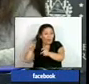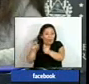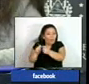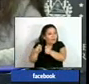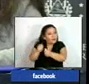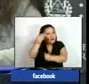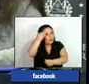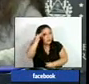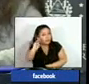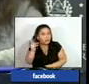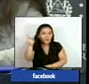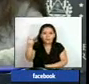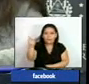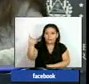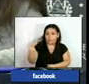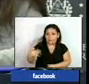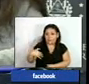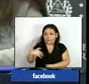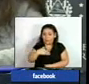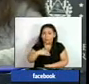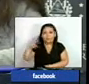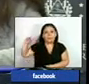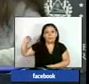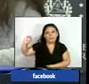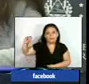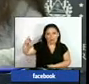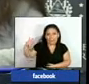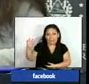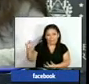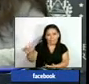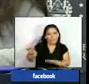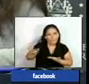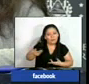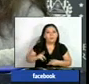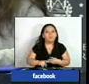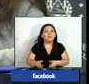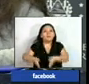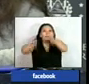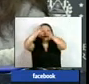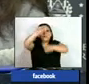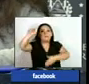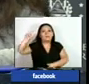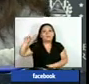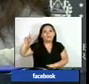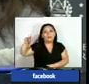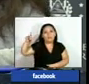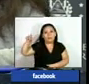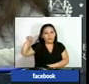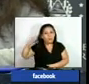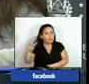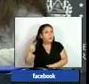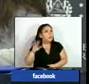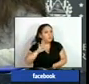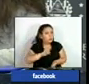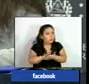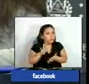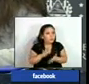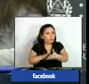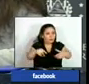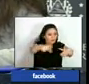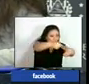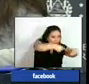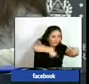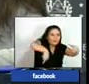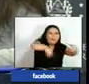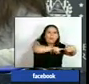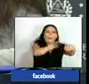exacto porque el Ministro de Obras Públicas está por compartirlo. anda, si va a invertir mucho, en un pozo de agua